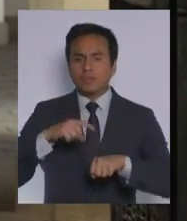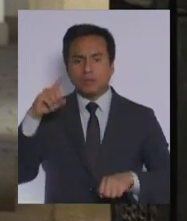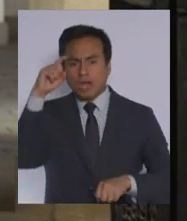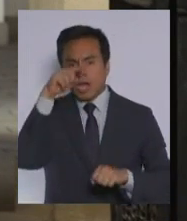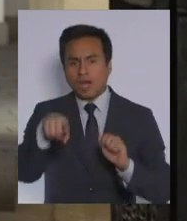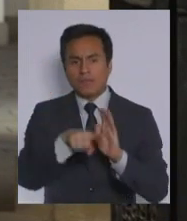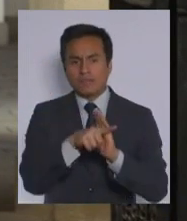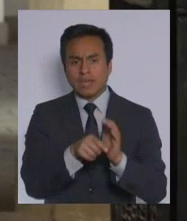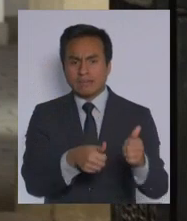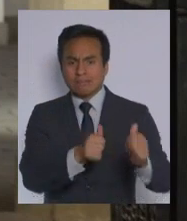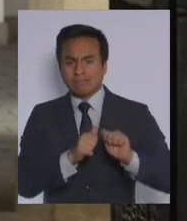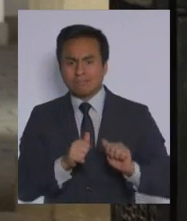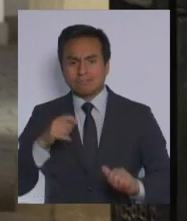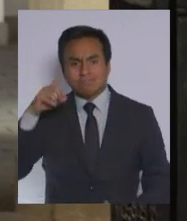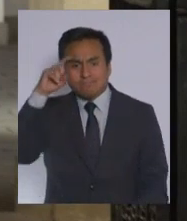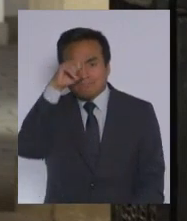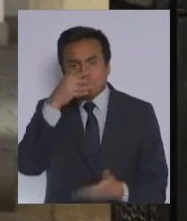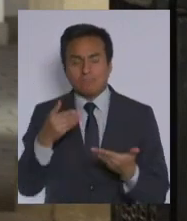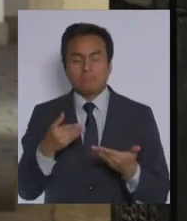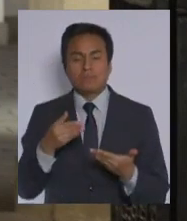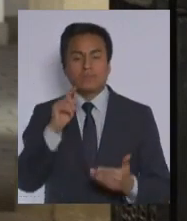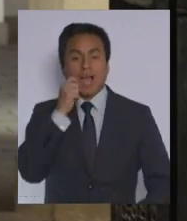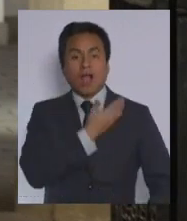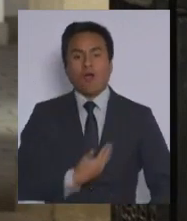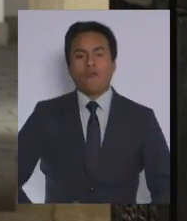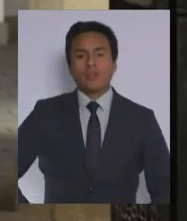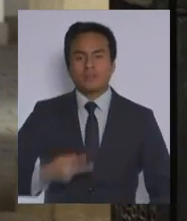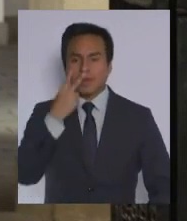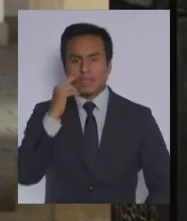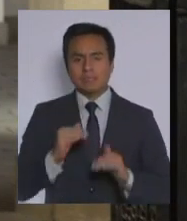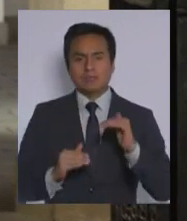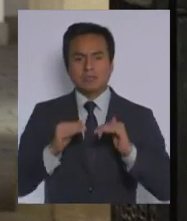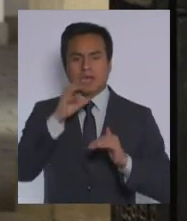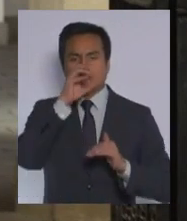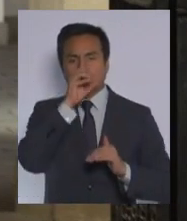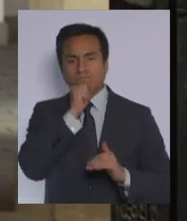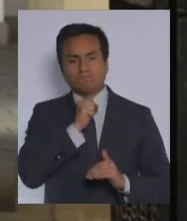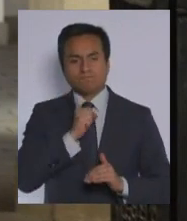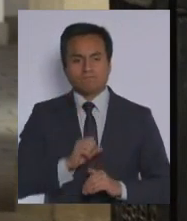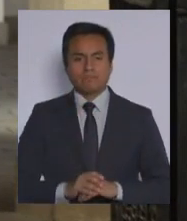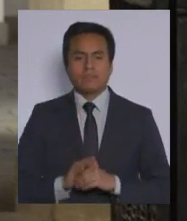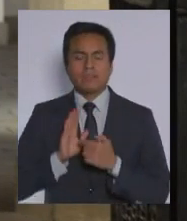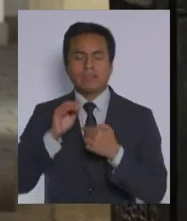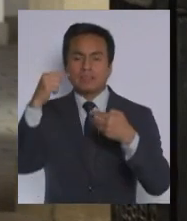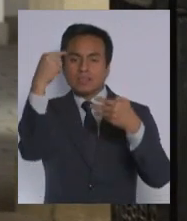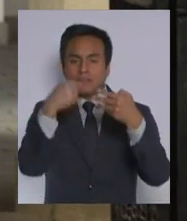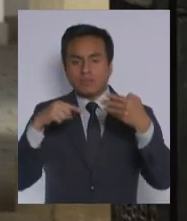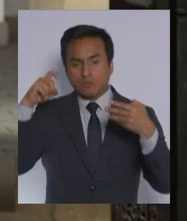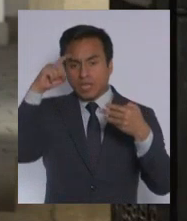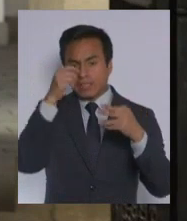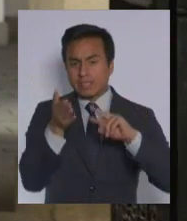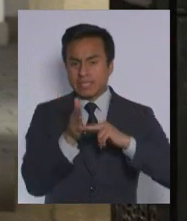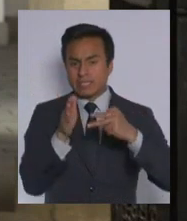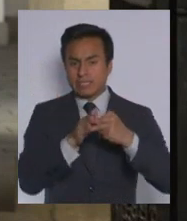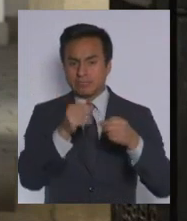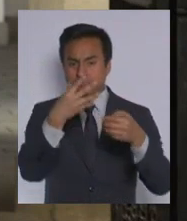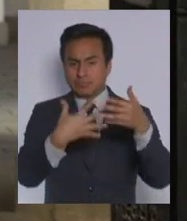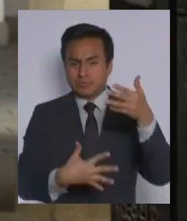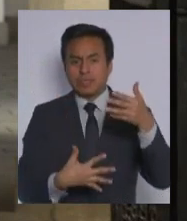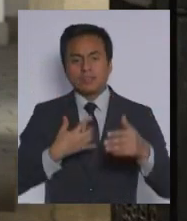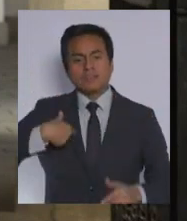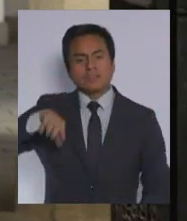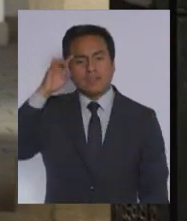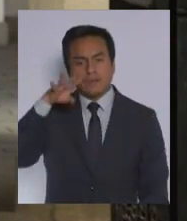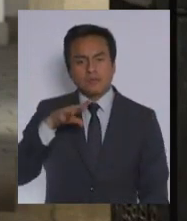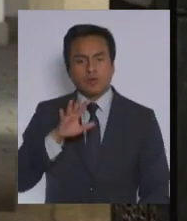y de dificultad es cuando los gobiernos miden su temple de las dificultades y de las crisis sabemos de